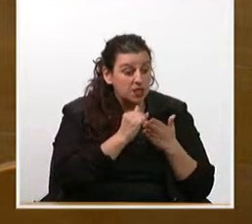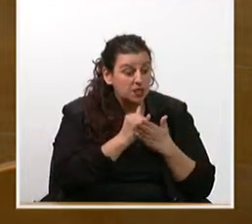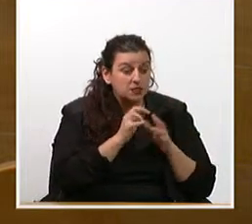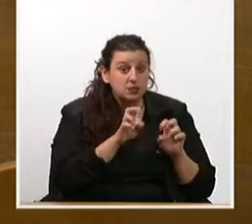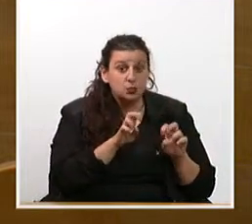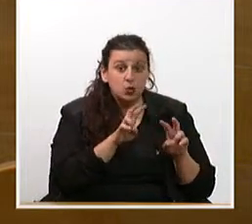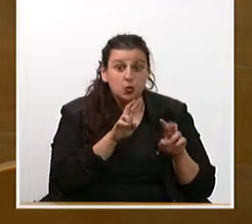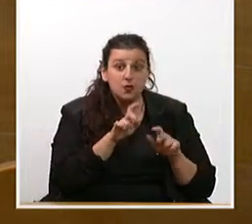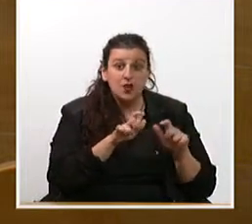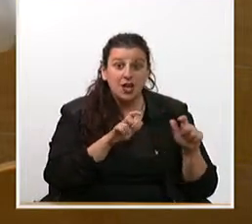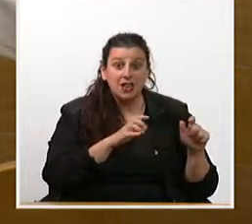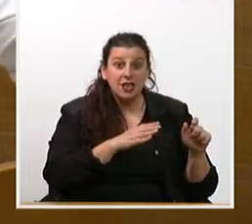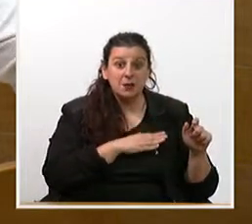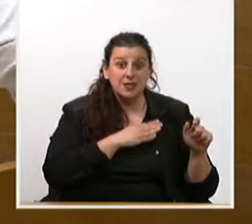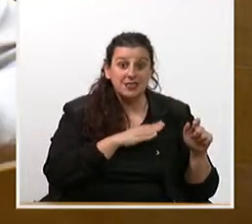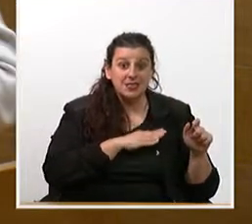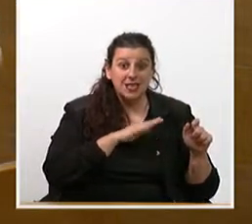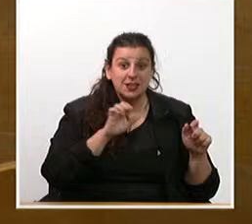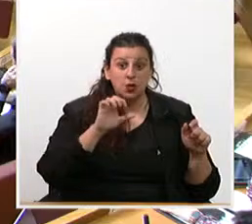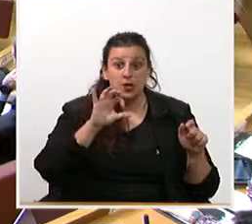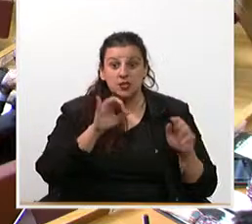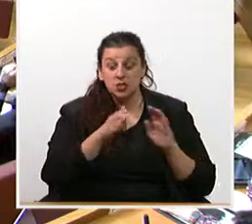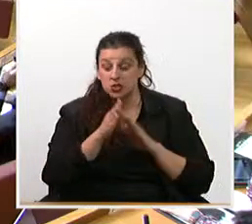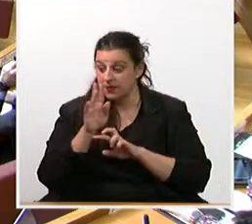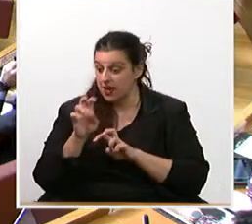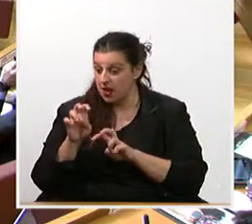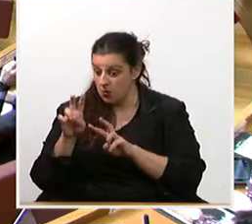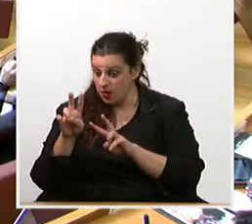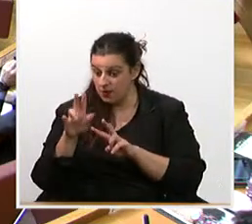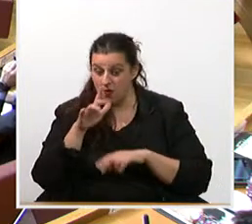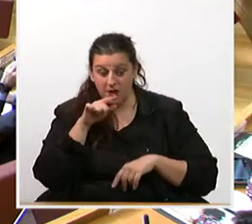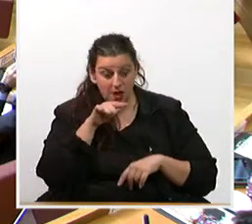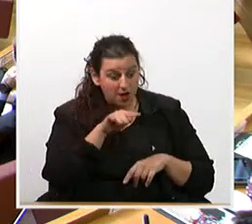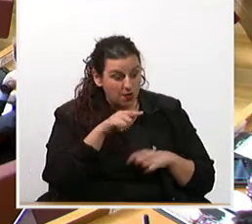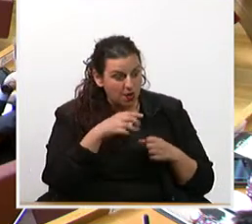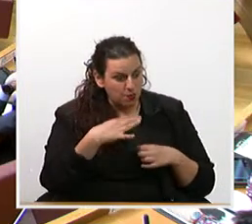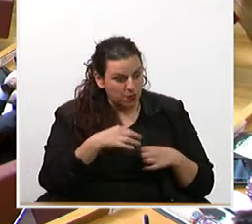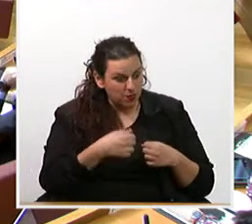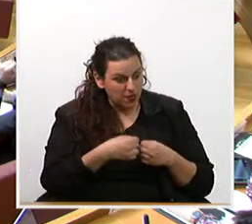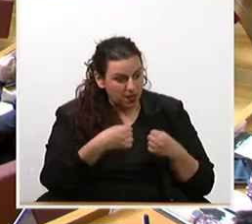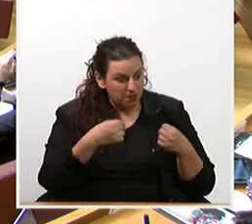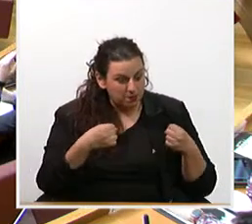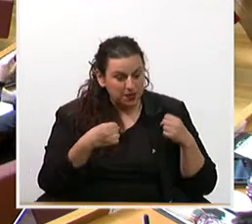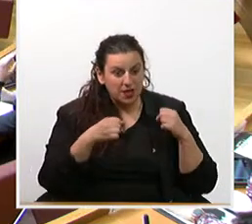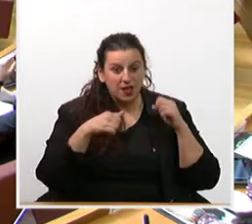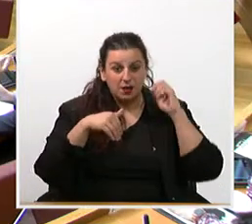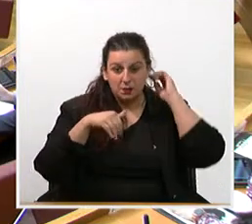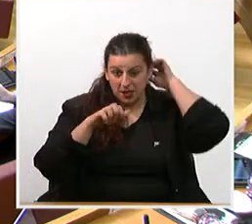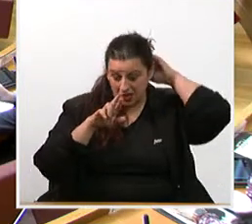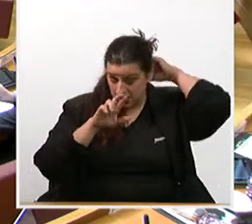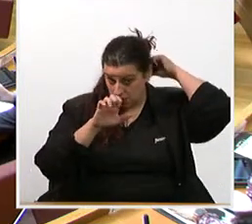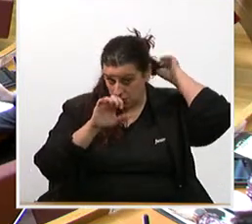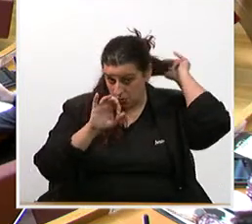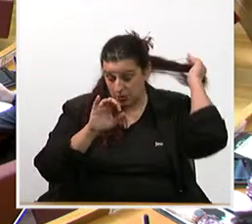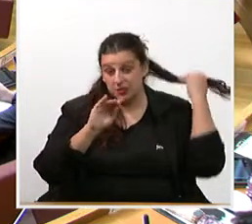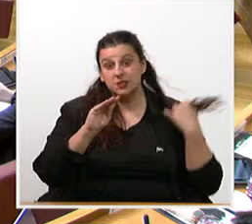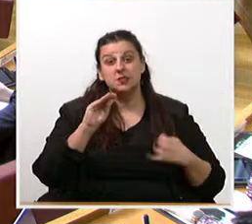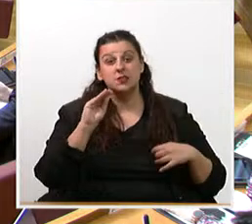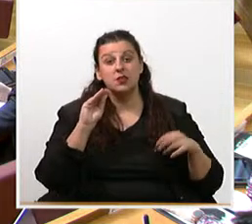el y y ampar el es de formación profesional